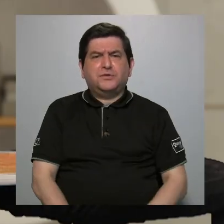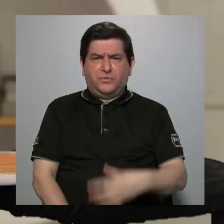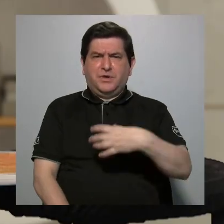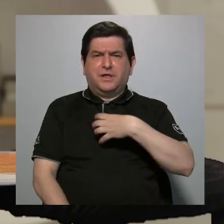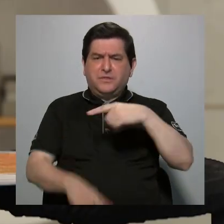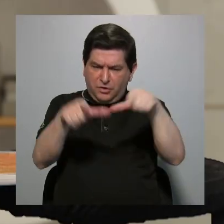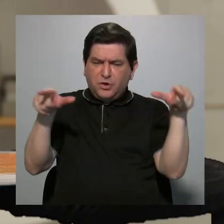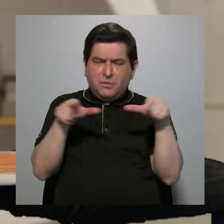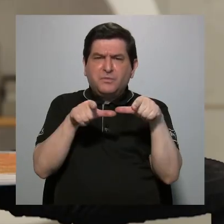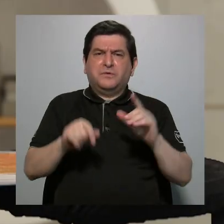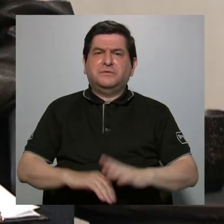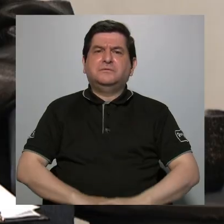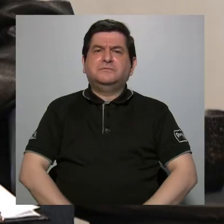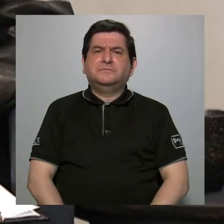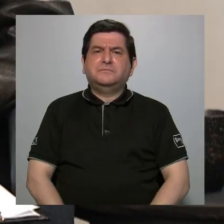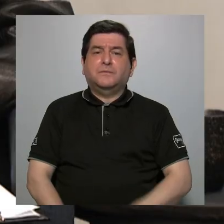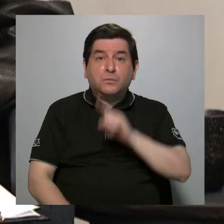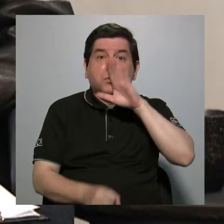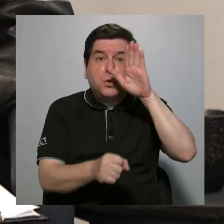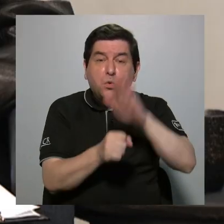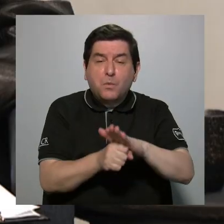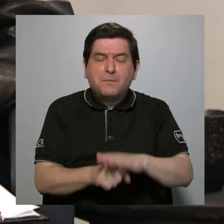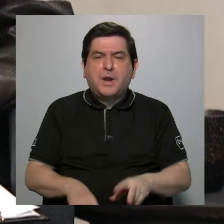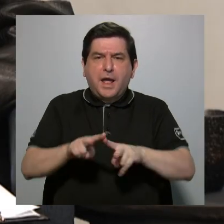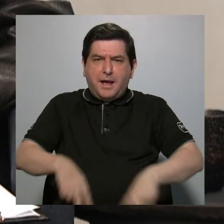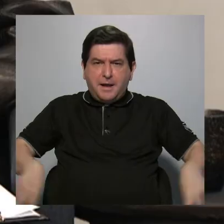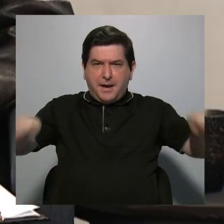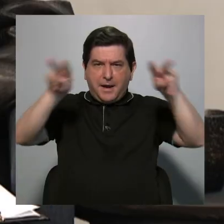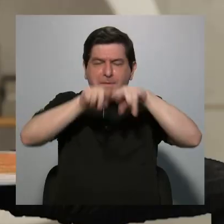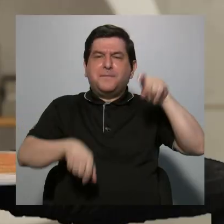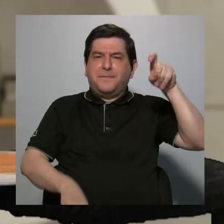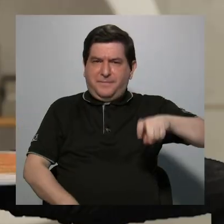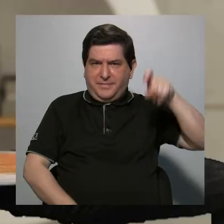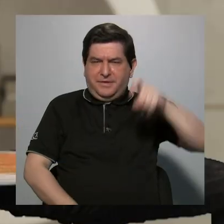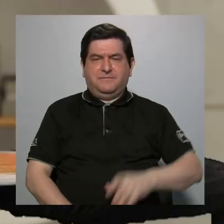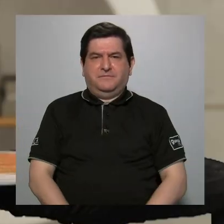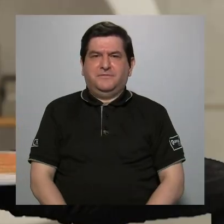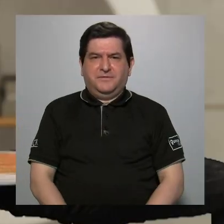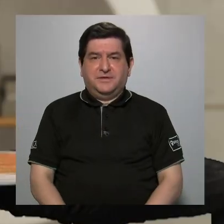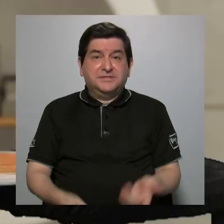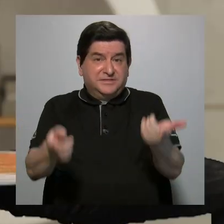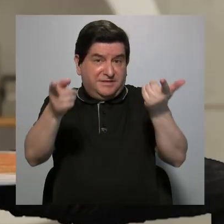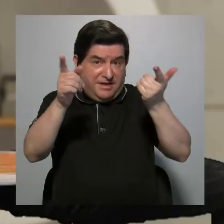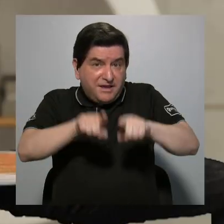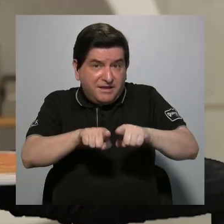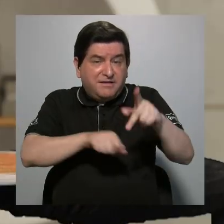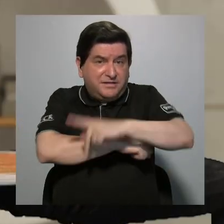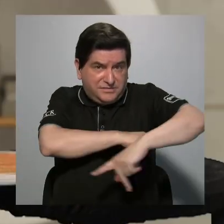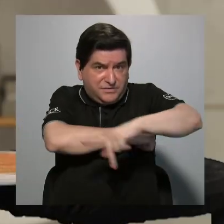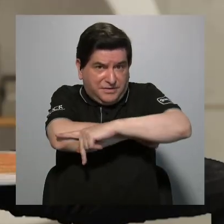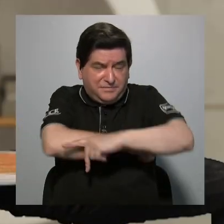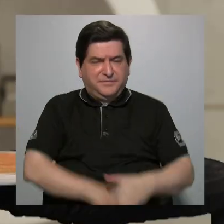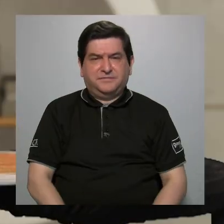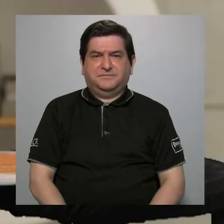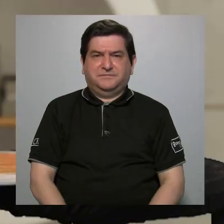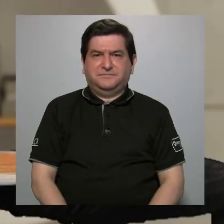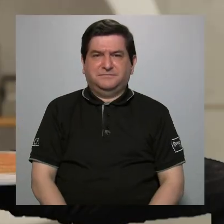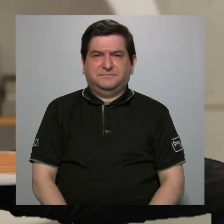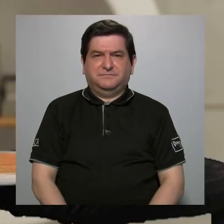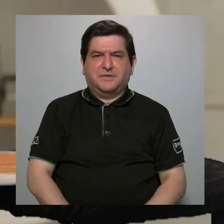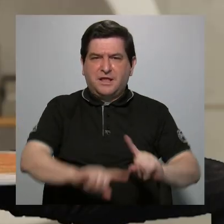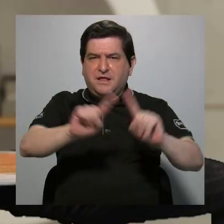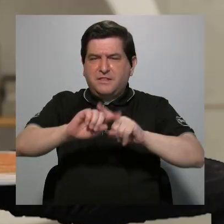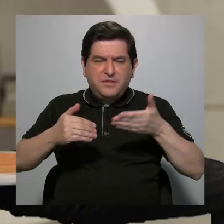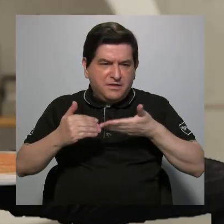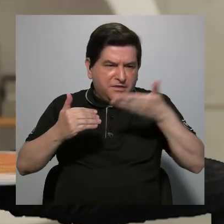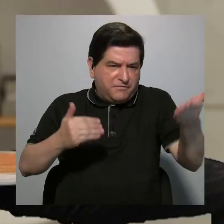muy local, que cumpla con los valores que requiere realmente el país, una serie